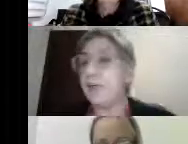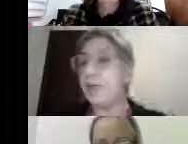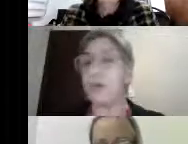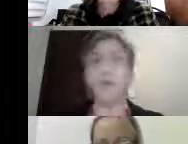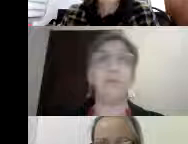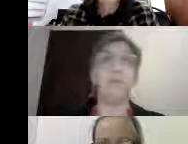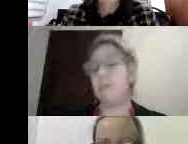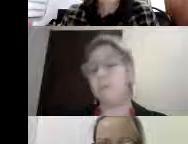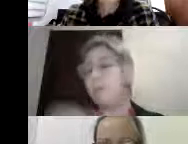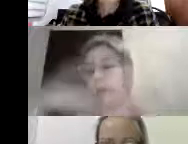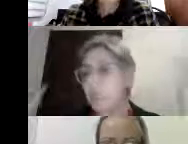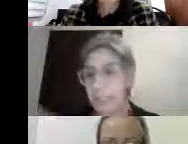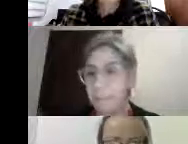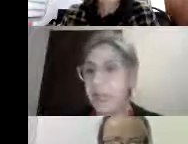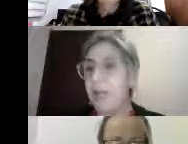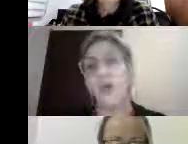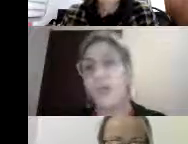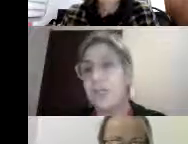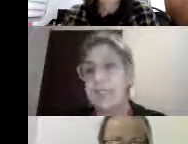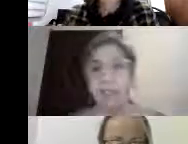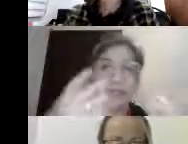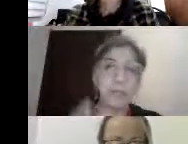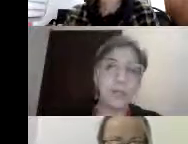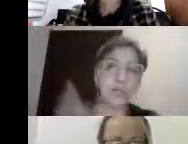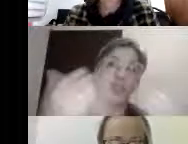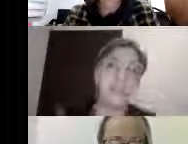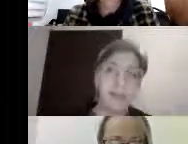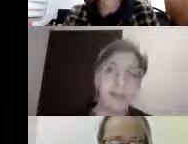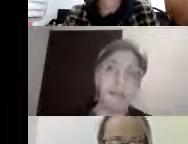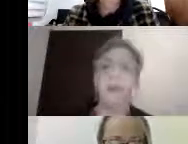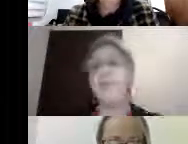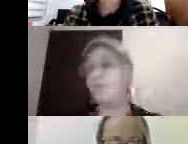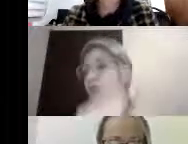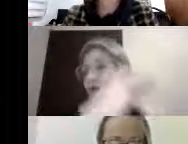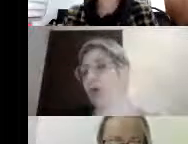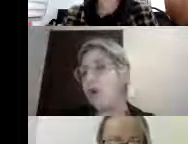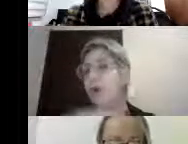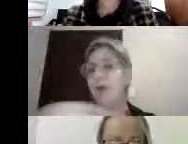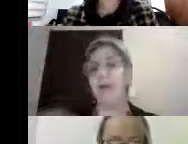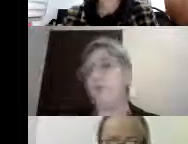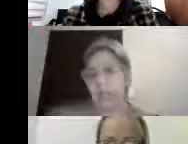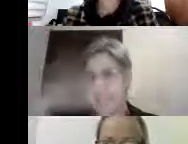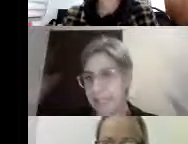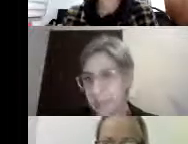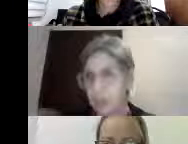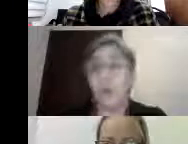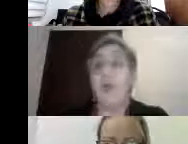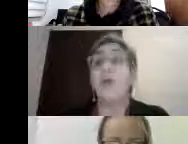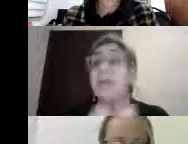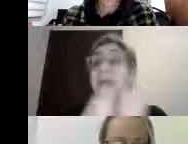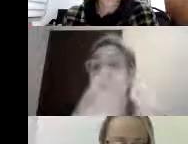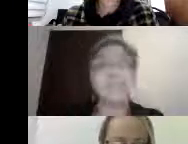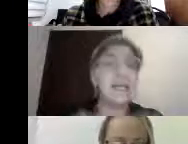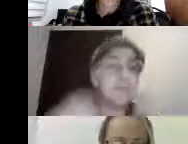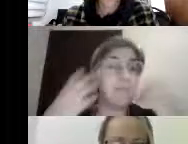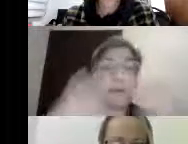que ver esto, bueno, con mil cosas también, con sentirse en mayor chance de adquirir el virus o no, bueno, etcétera, ¿no? O